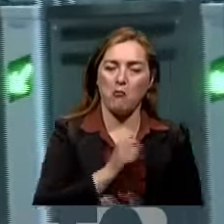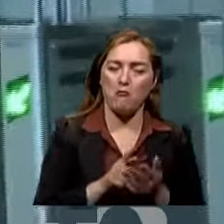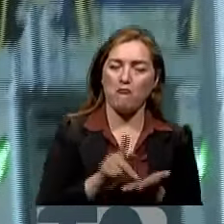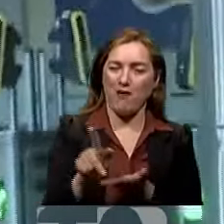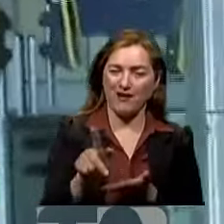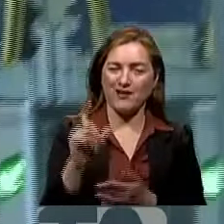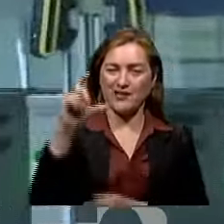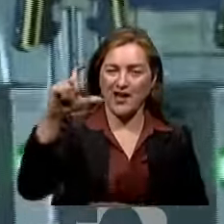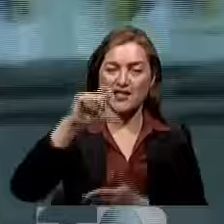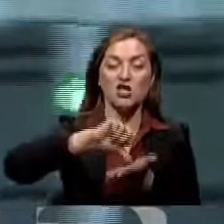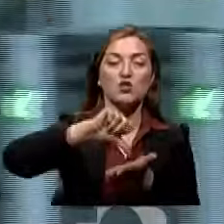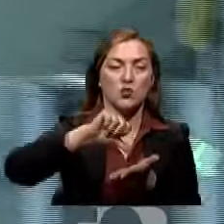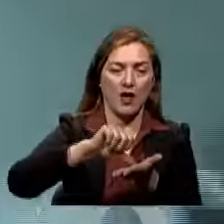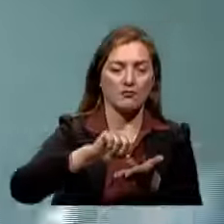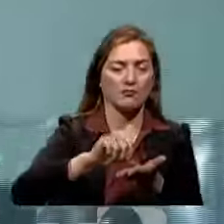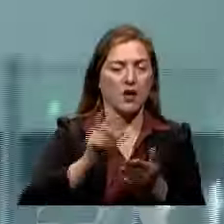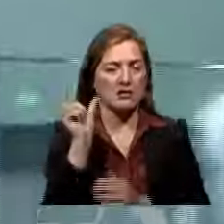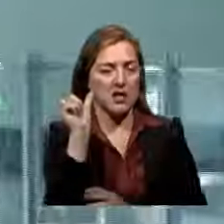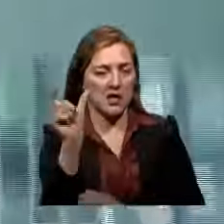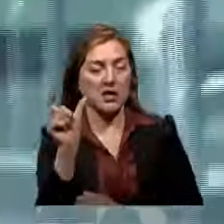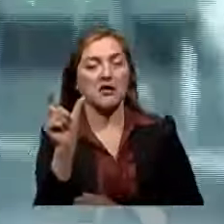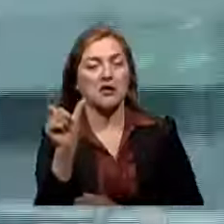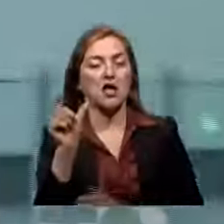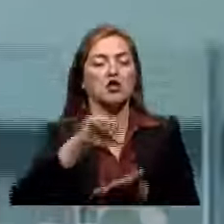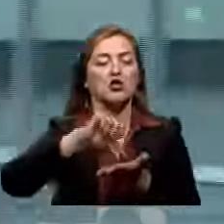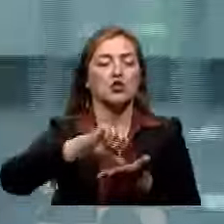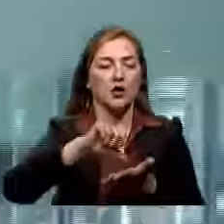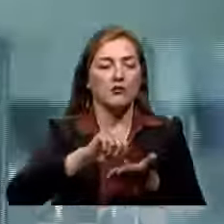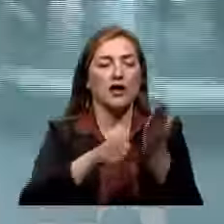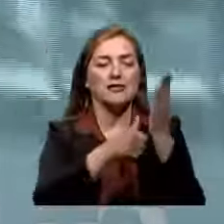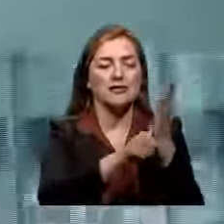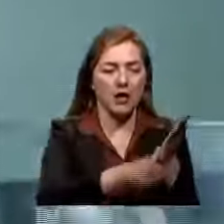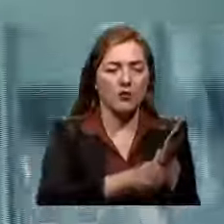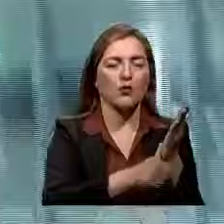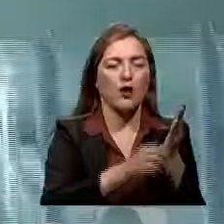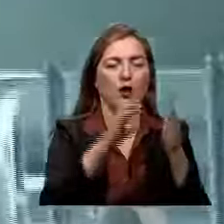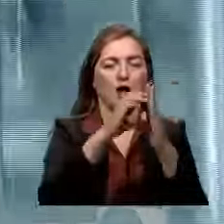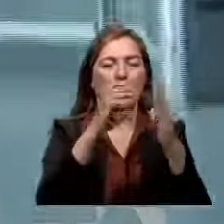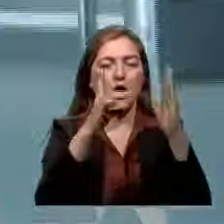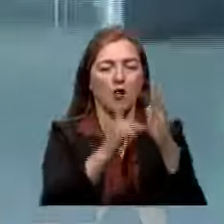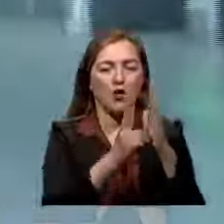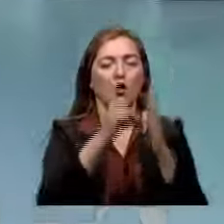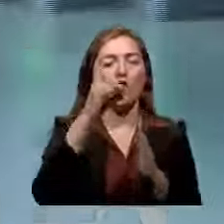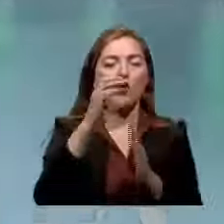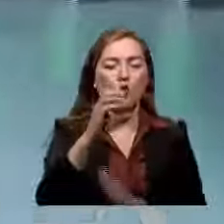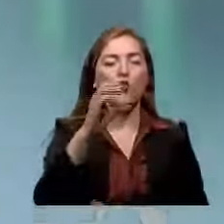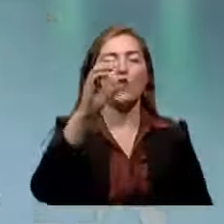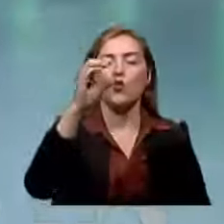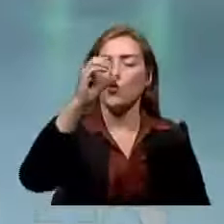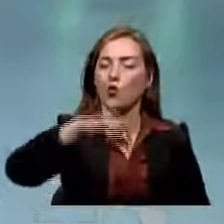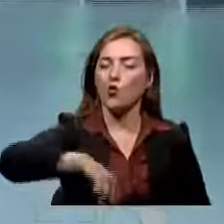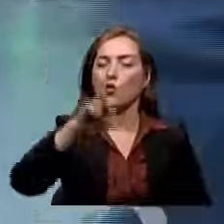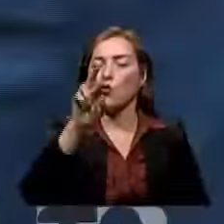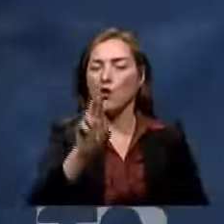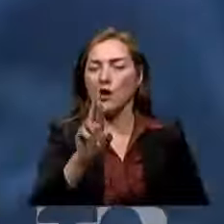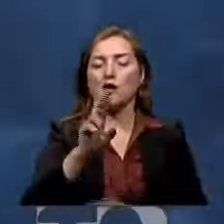como lo es la tarjeta de crédito, la tarjeta, perdón, ciudad, la cédula de identidad y el código QR digital que te emite la